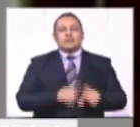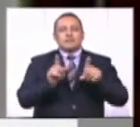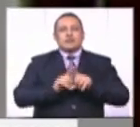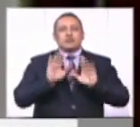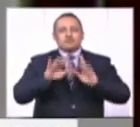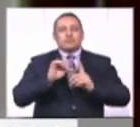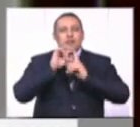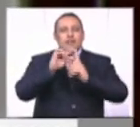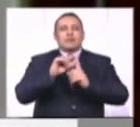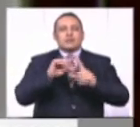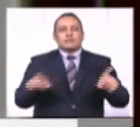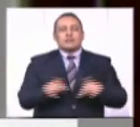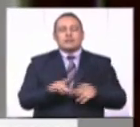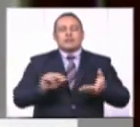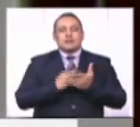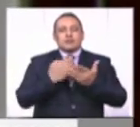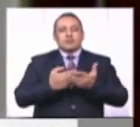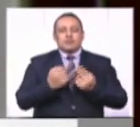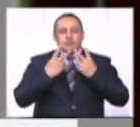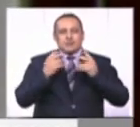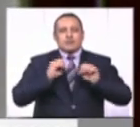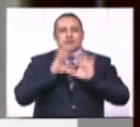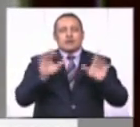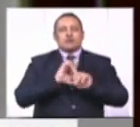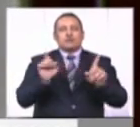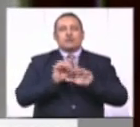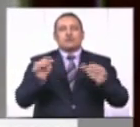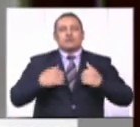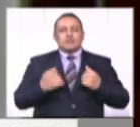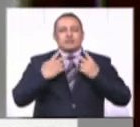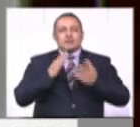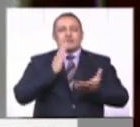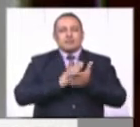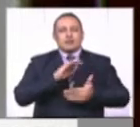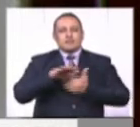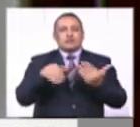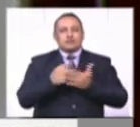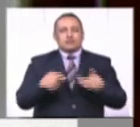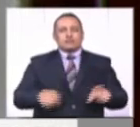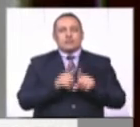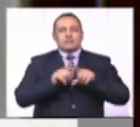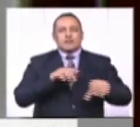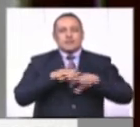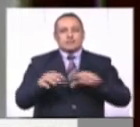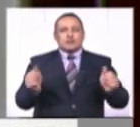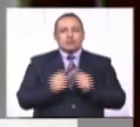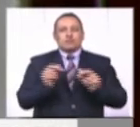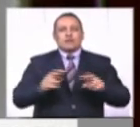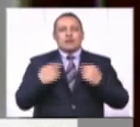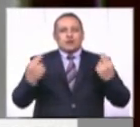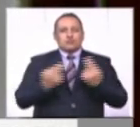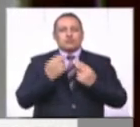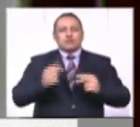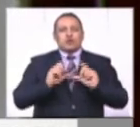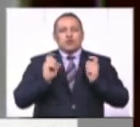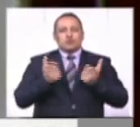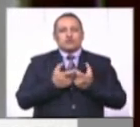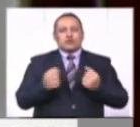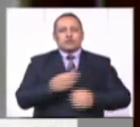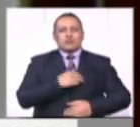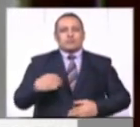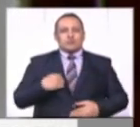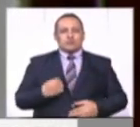fue sus palabras lo cual como Es evidente no forma parte de las atribuciones a realizar en una sesión de consejo de ministros